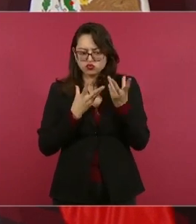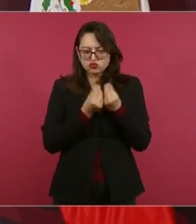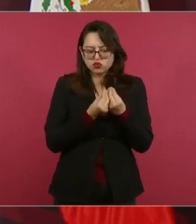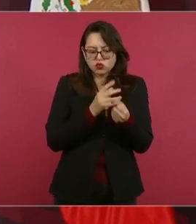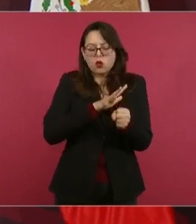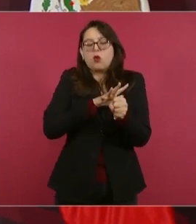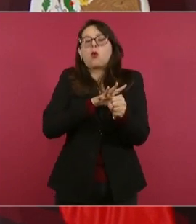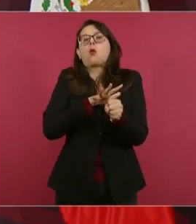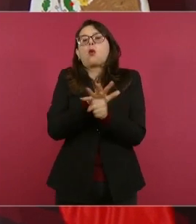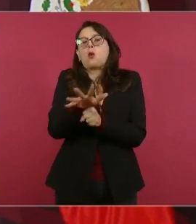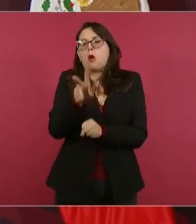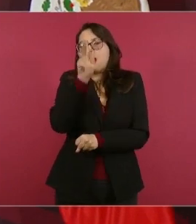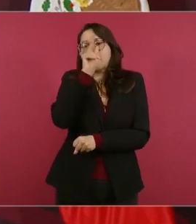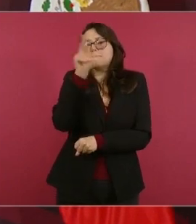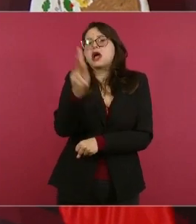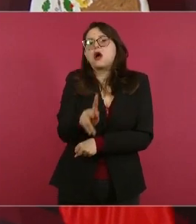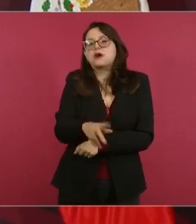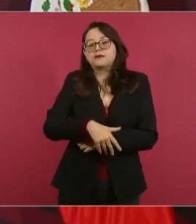como encubridor,